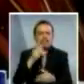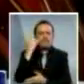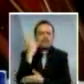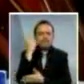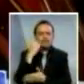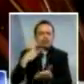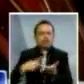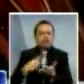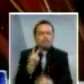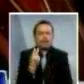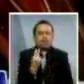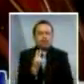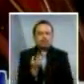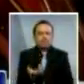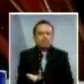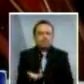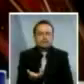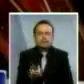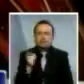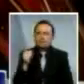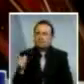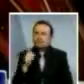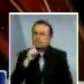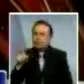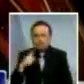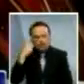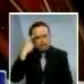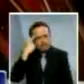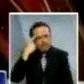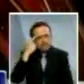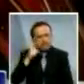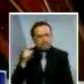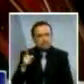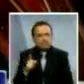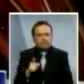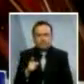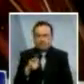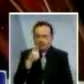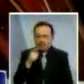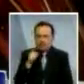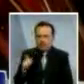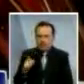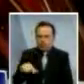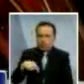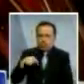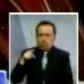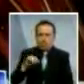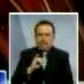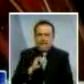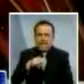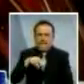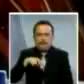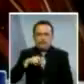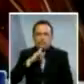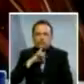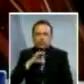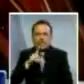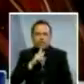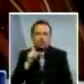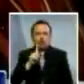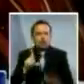de 2012, ¿usted le hace pensar que donde hay un imputado no se aplica la